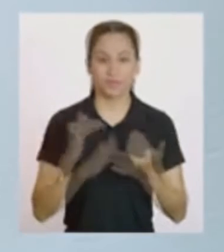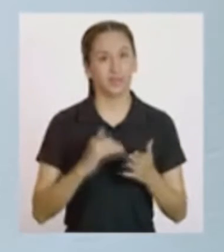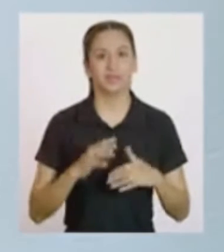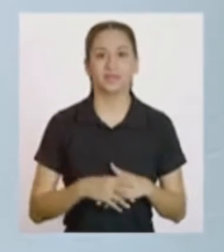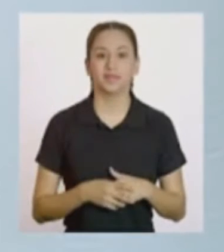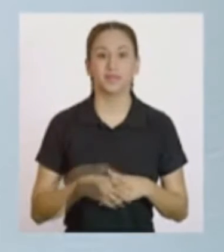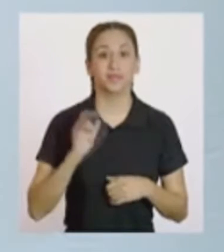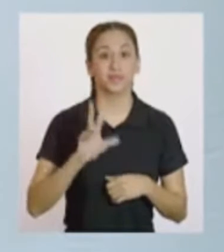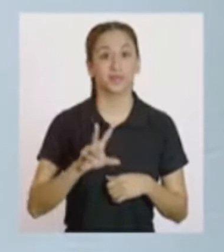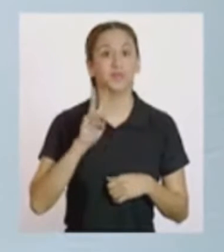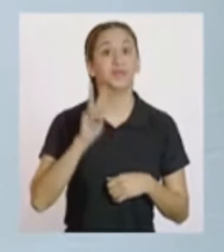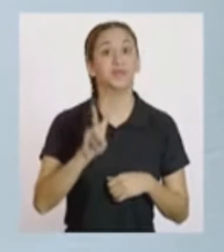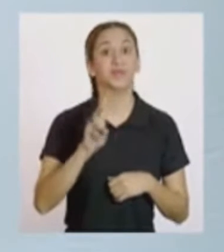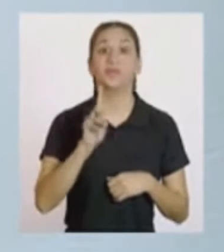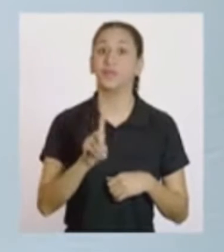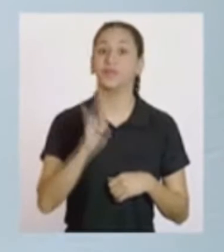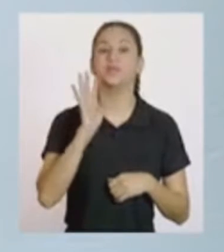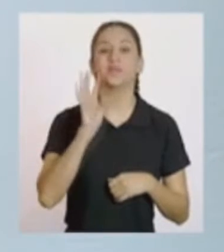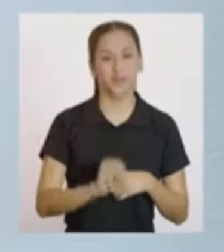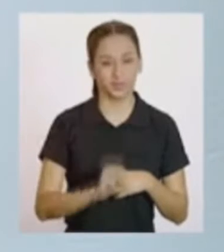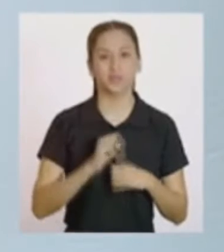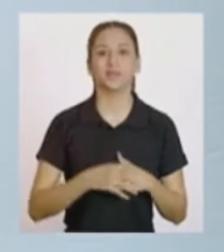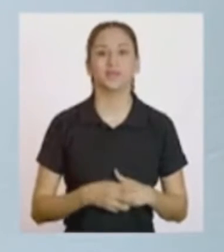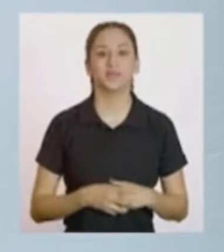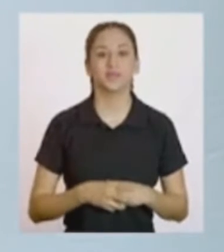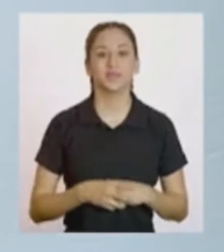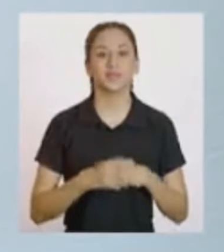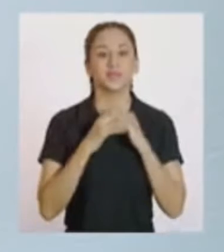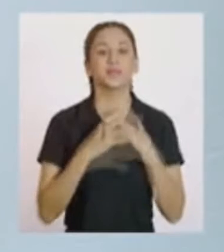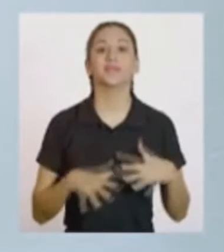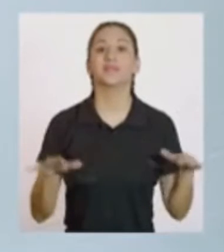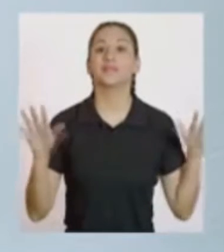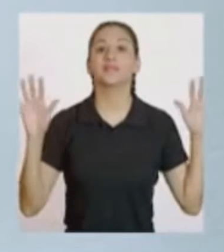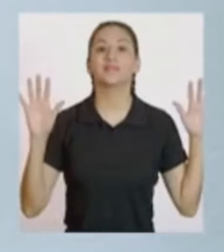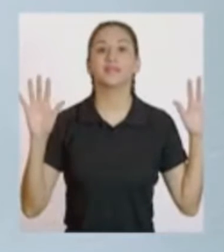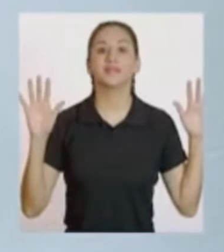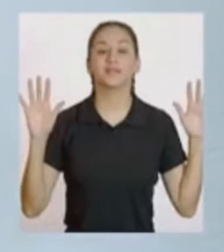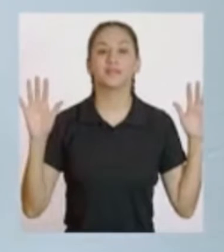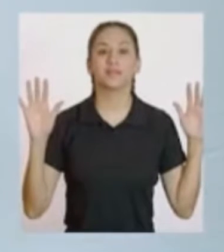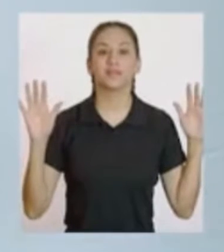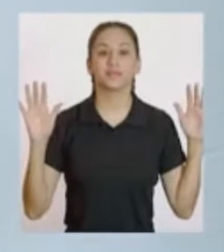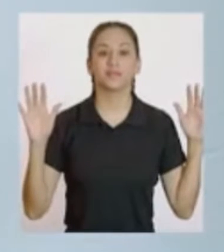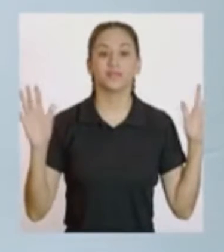más. 3, 2, 1, va. Estiro.